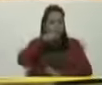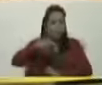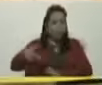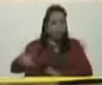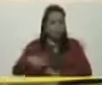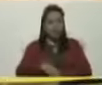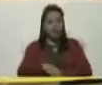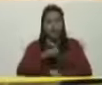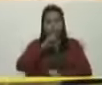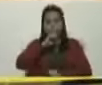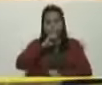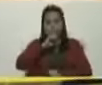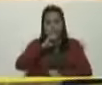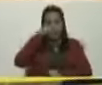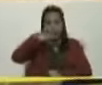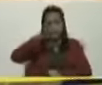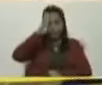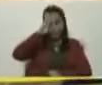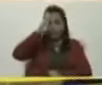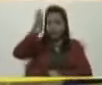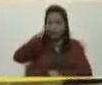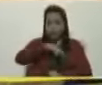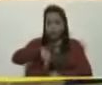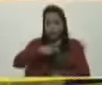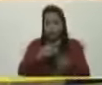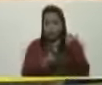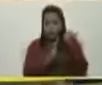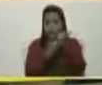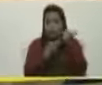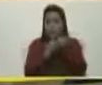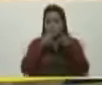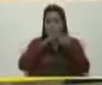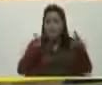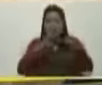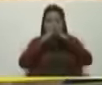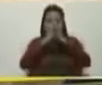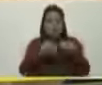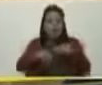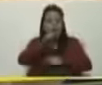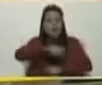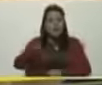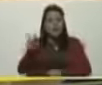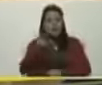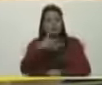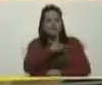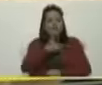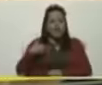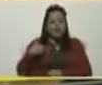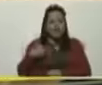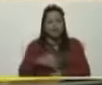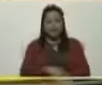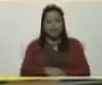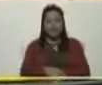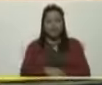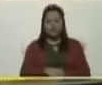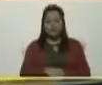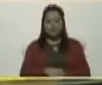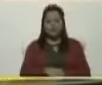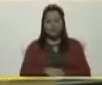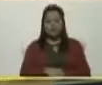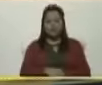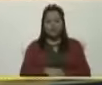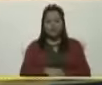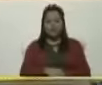le apostamos a esa paz que todos los venezolanos queremos, salir